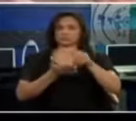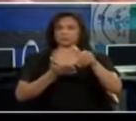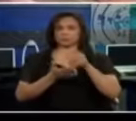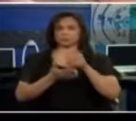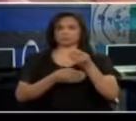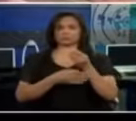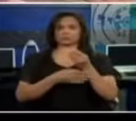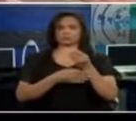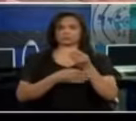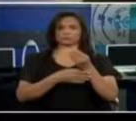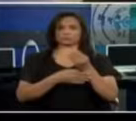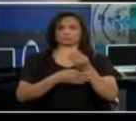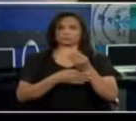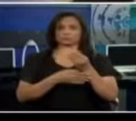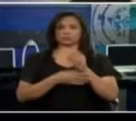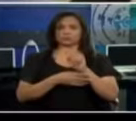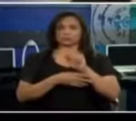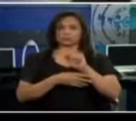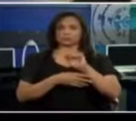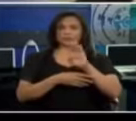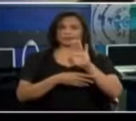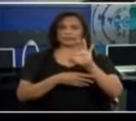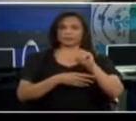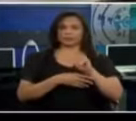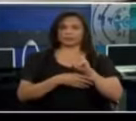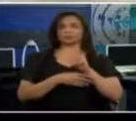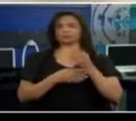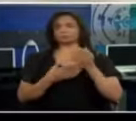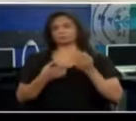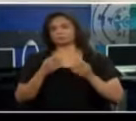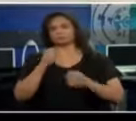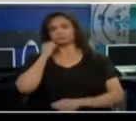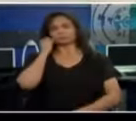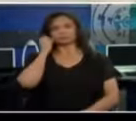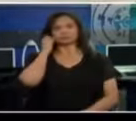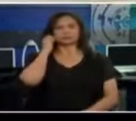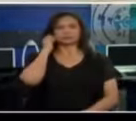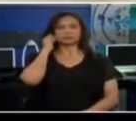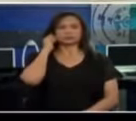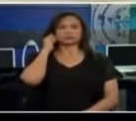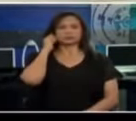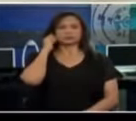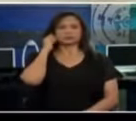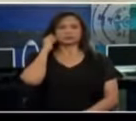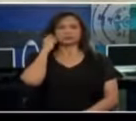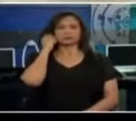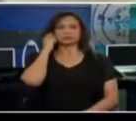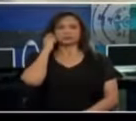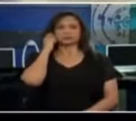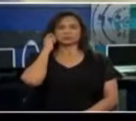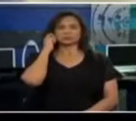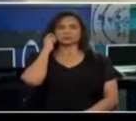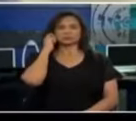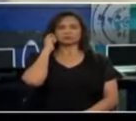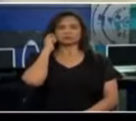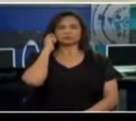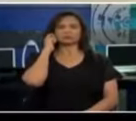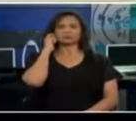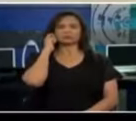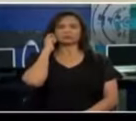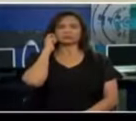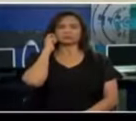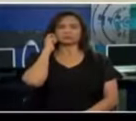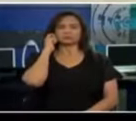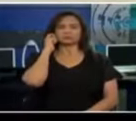de pesos. En esta situación, tanto el senador como don